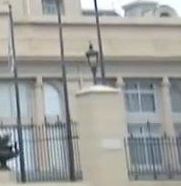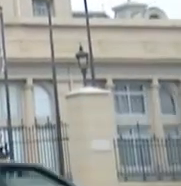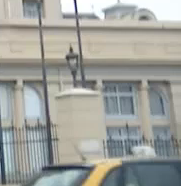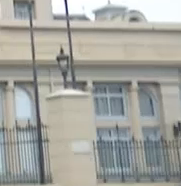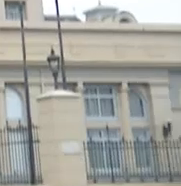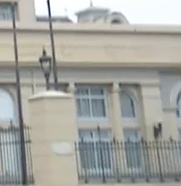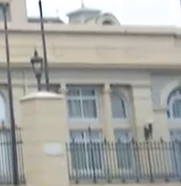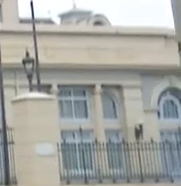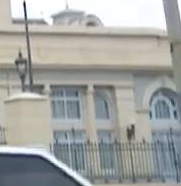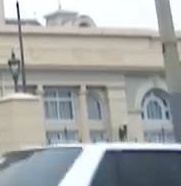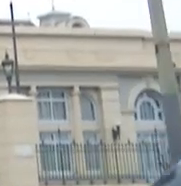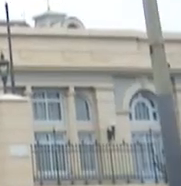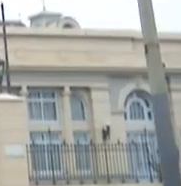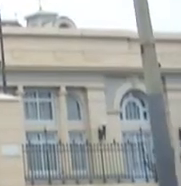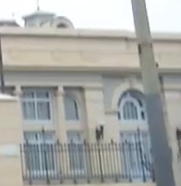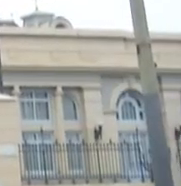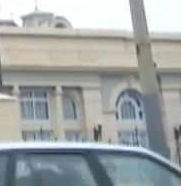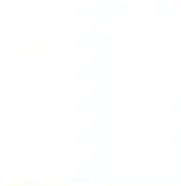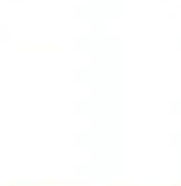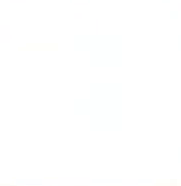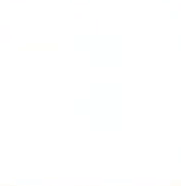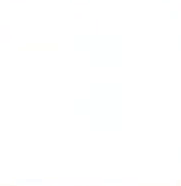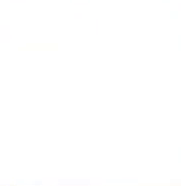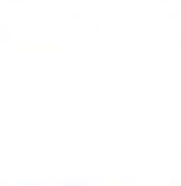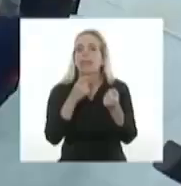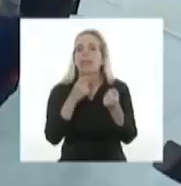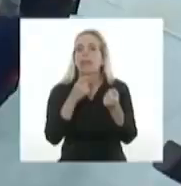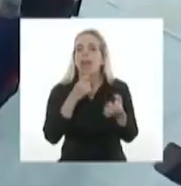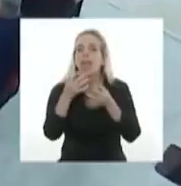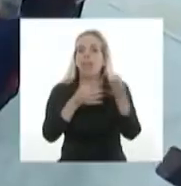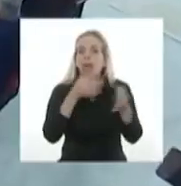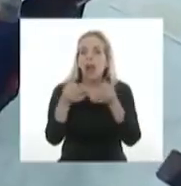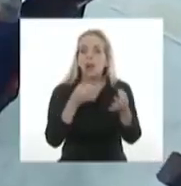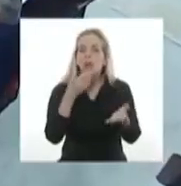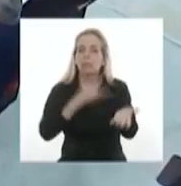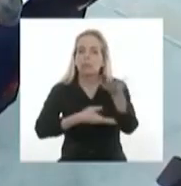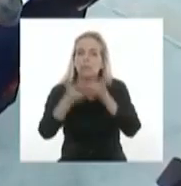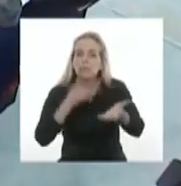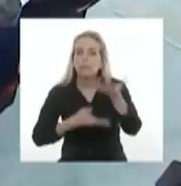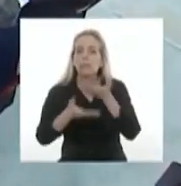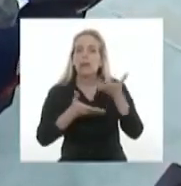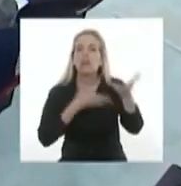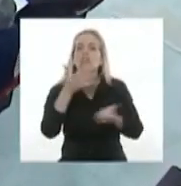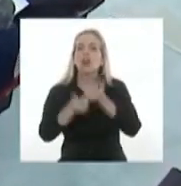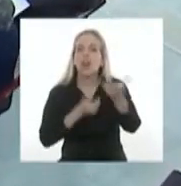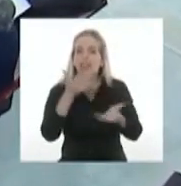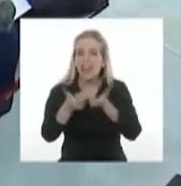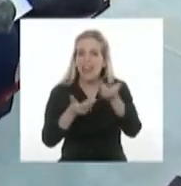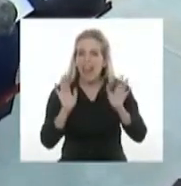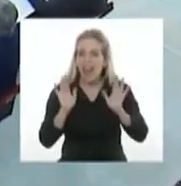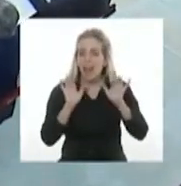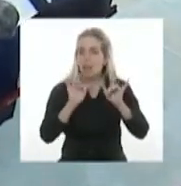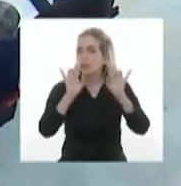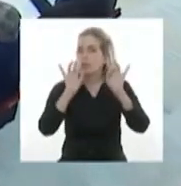tipo, en particular desde en los últimos 20 años. Quizás en los primeros 10 fuimos relativamente disciplinados, pero como ejemplo, es decir,